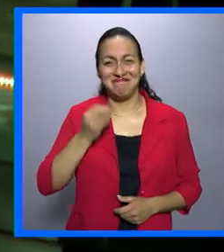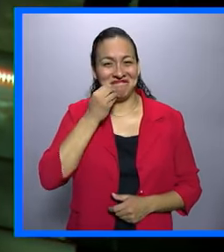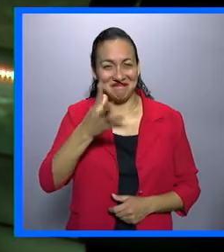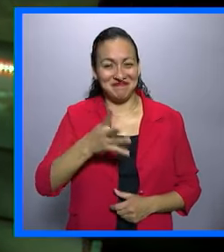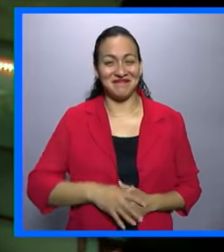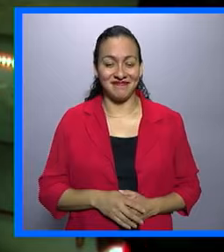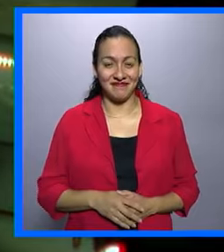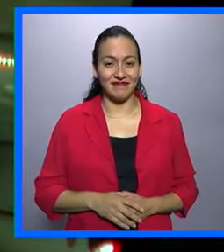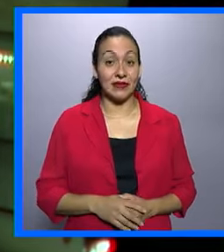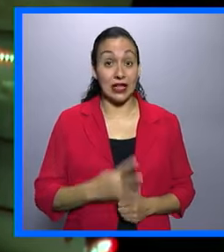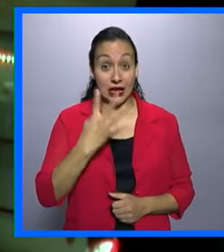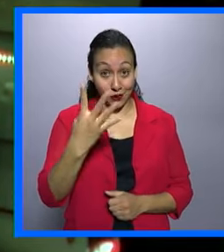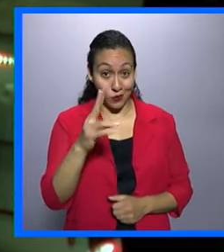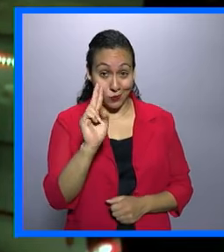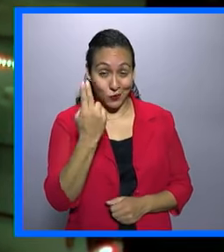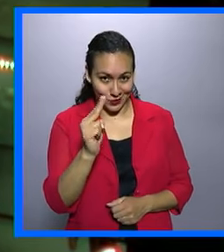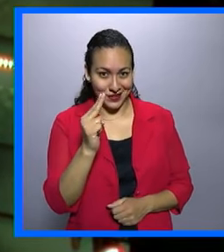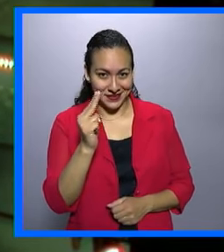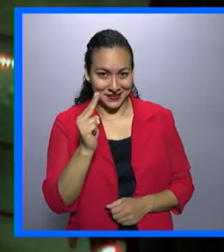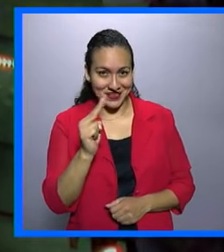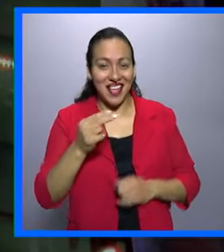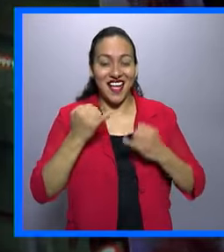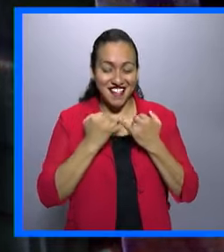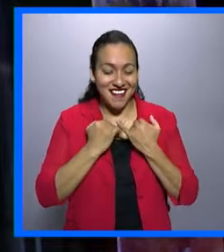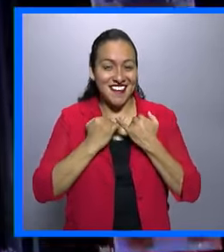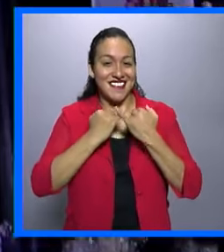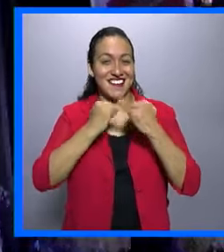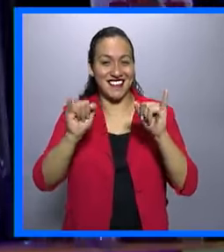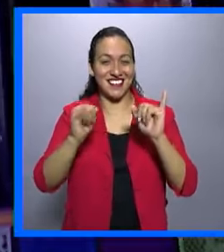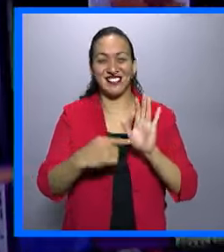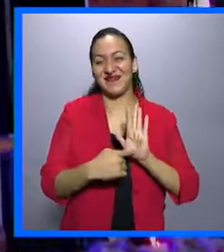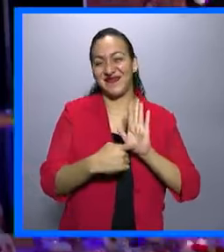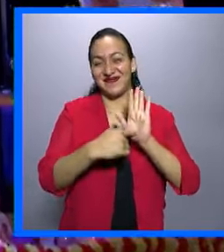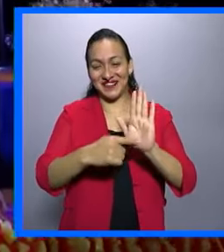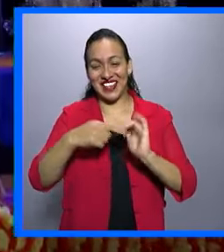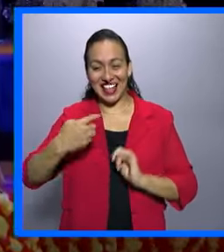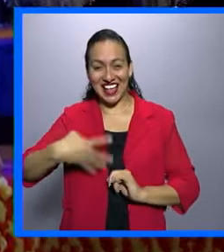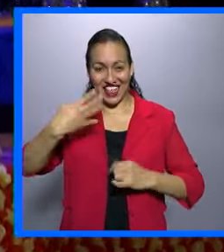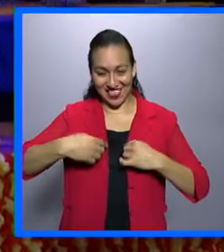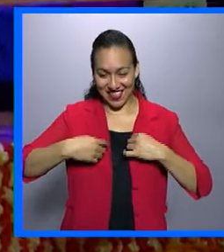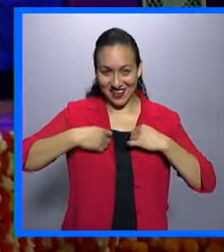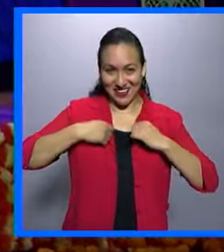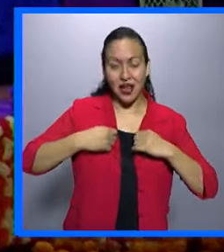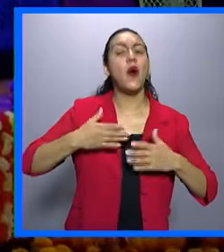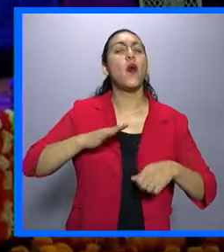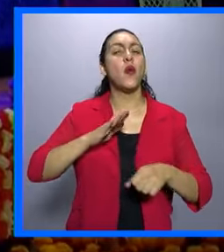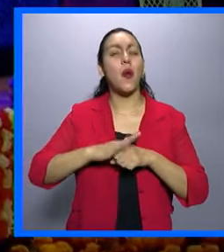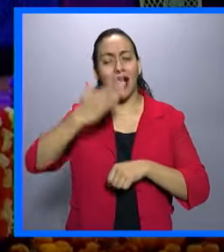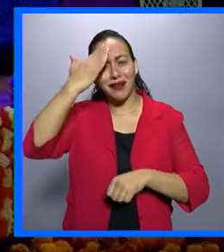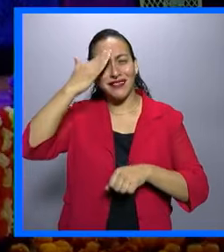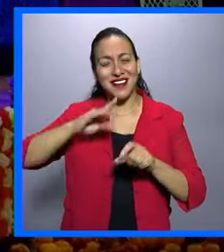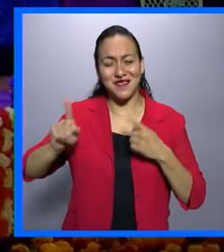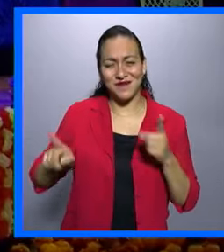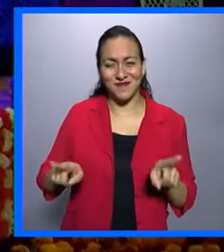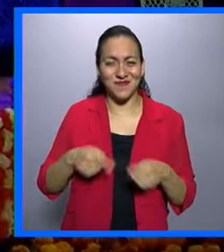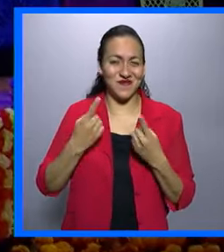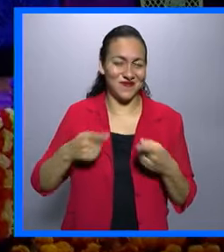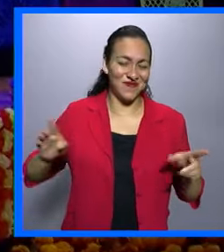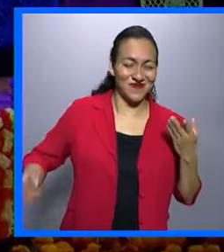Además, el próximo 4 de noviembre se inaugurará una muestra con 14 prendas alusivas a las danzas y